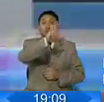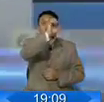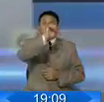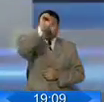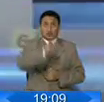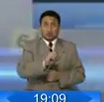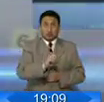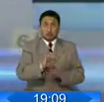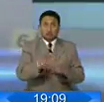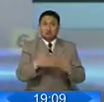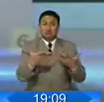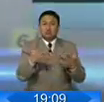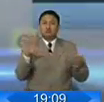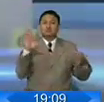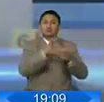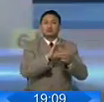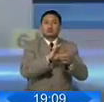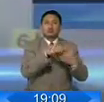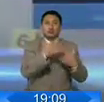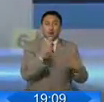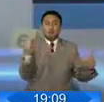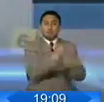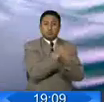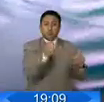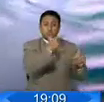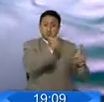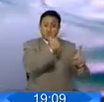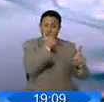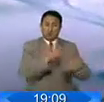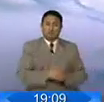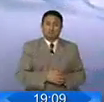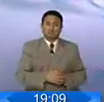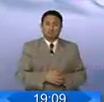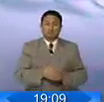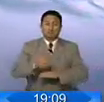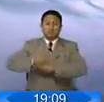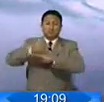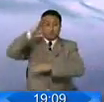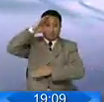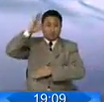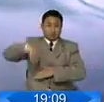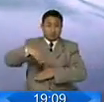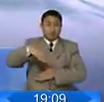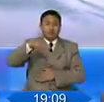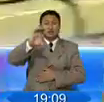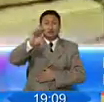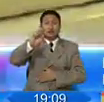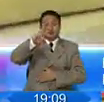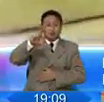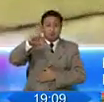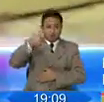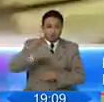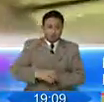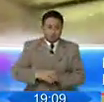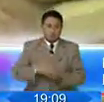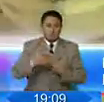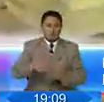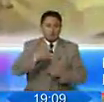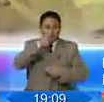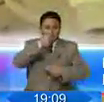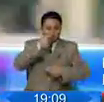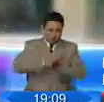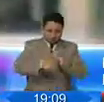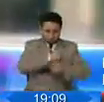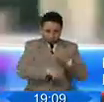63.3% estuvieron vinculados a la violencia criminal. Según el coronel Ceballos, el microtráfico y la parcelización del